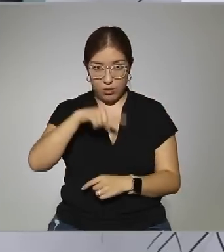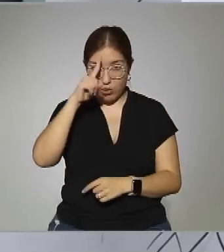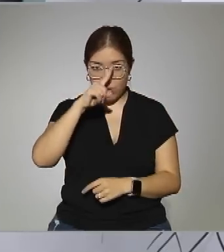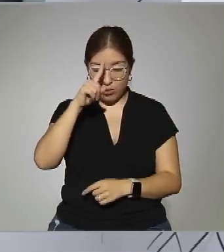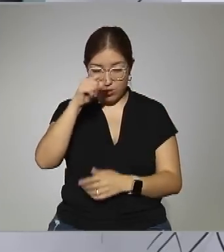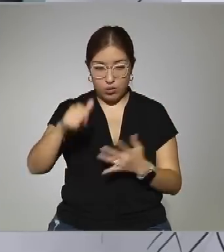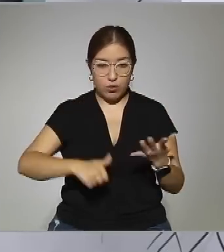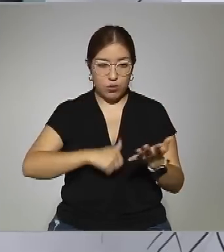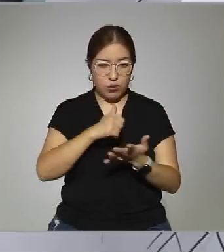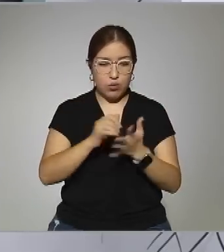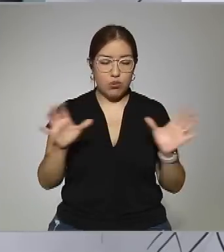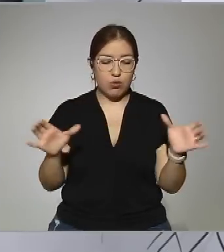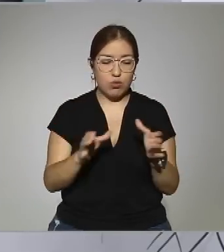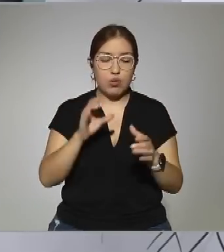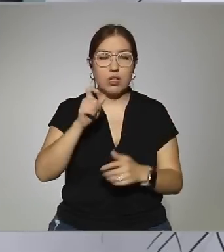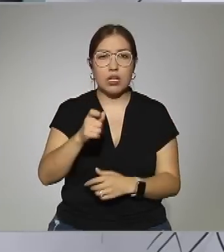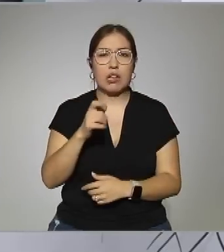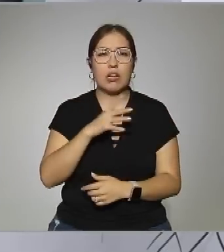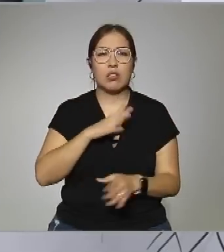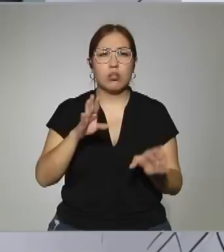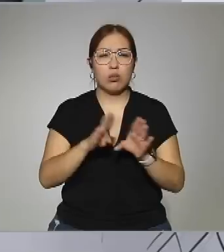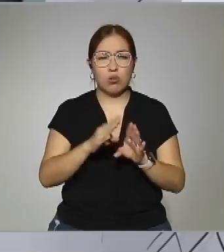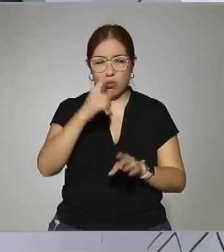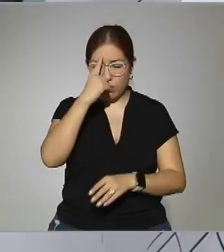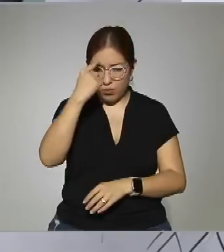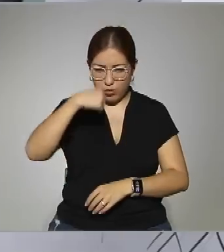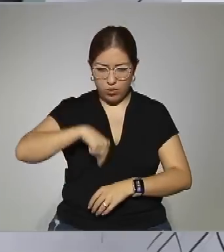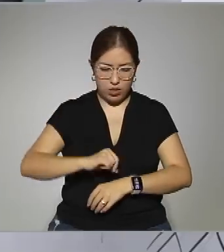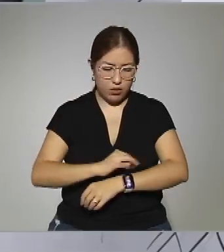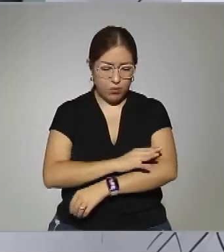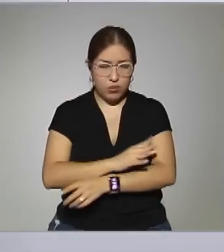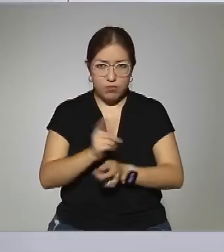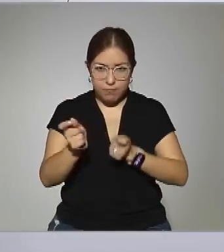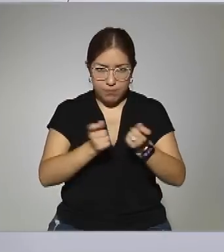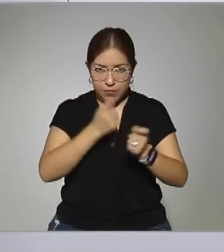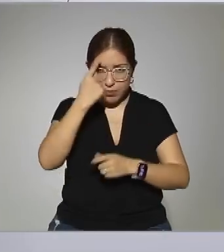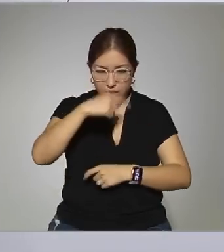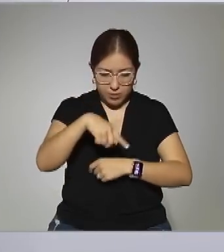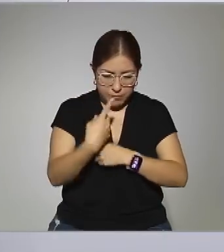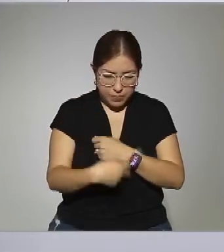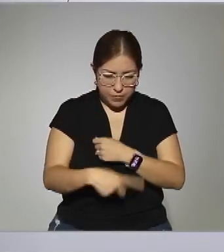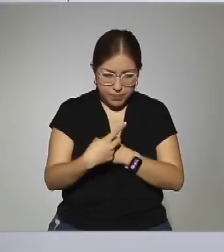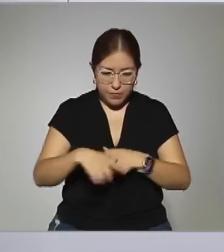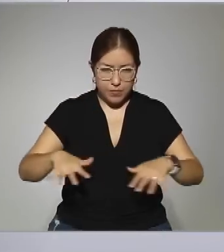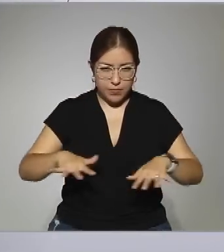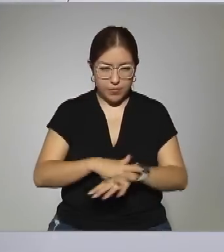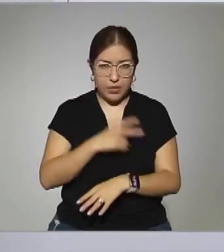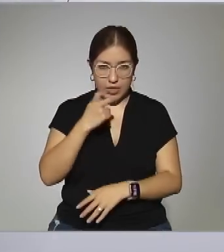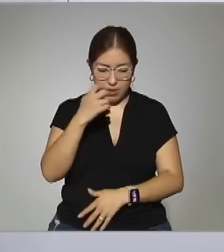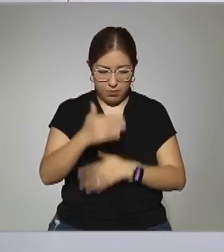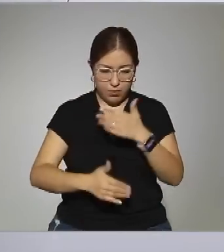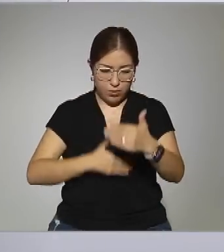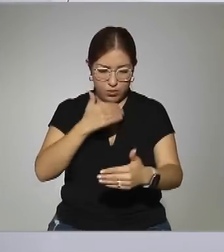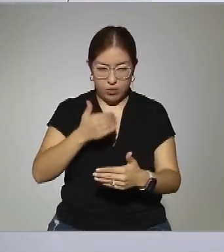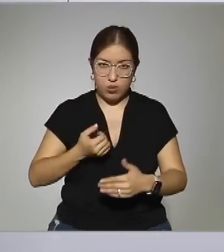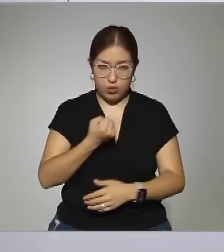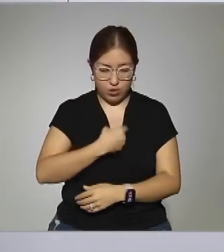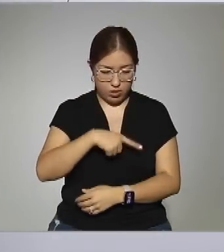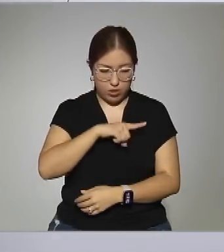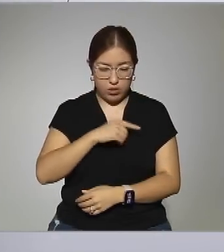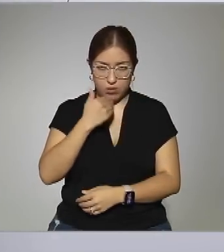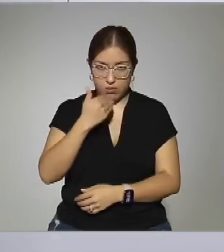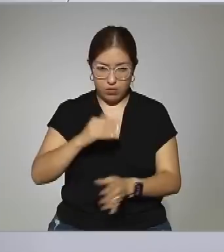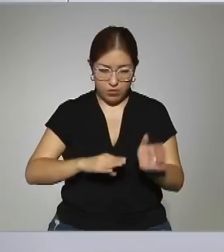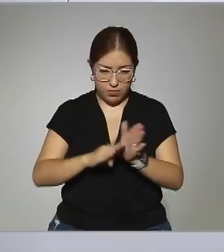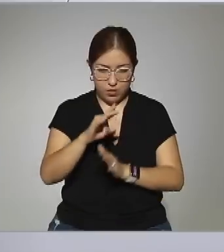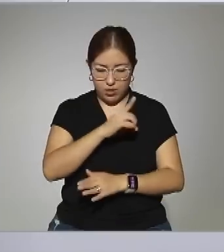están relacionadas con el manejo de emociones para reparar los daños. En el proceso de sanación es fundamental el reconocimiento